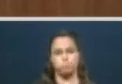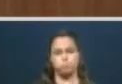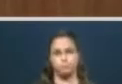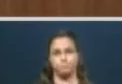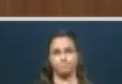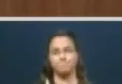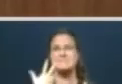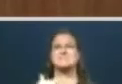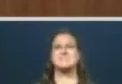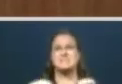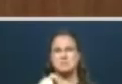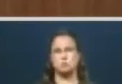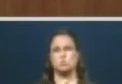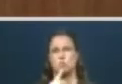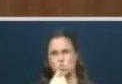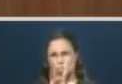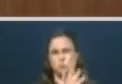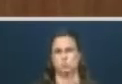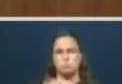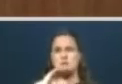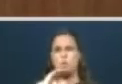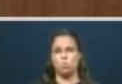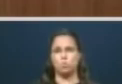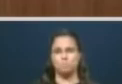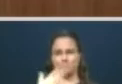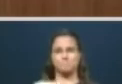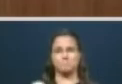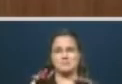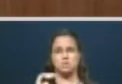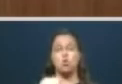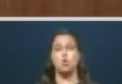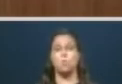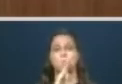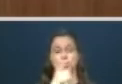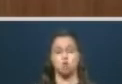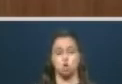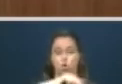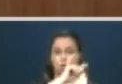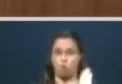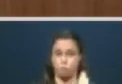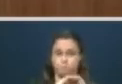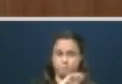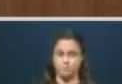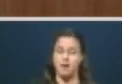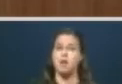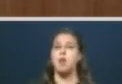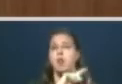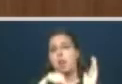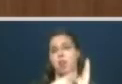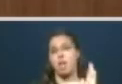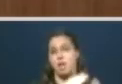entendido las dificultades prácticas que comporta cumplir dicha obligación y por ello además de aplicar las medidas que recoge nuestra ley de ordenación